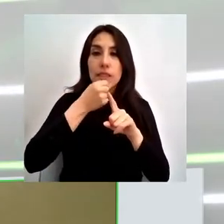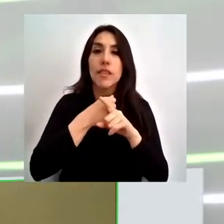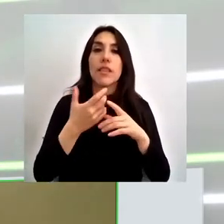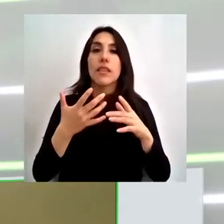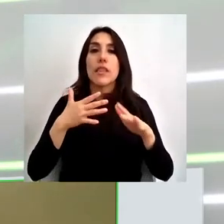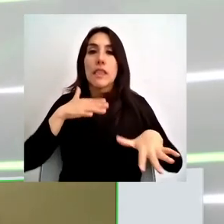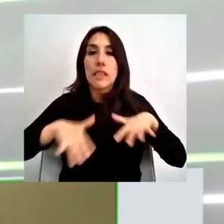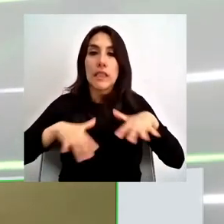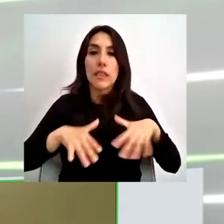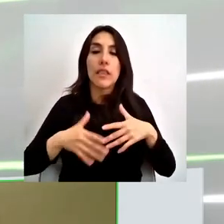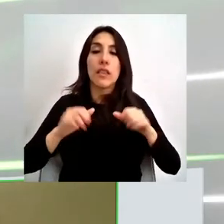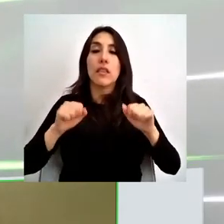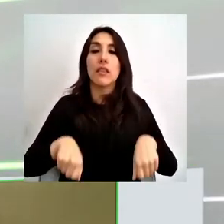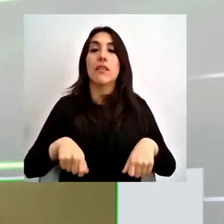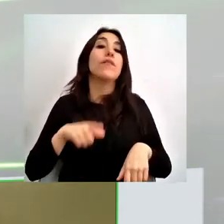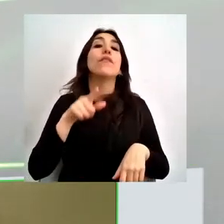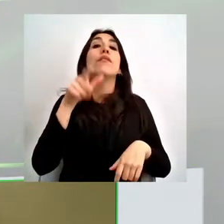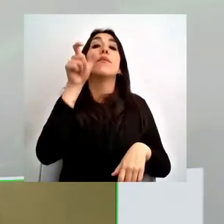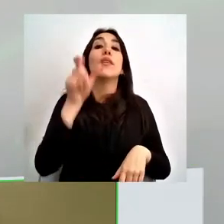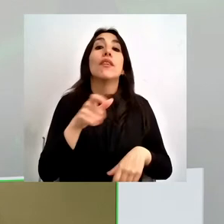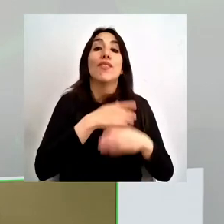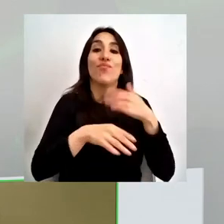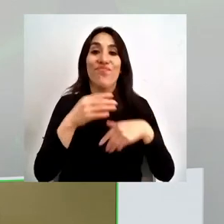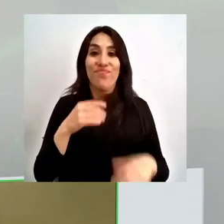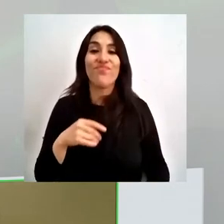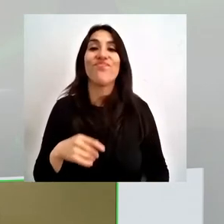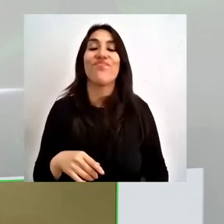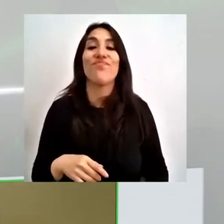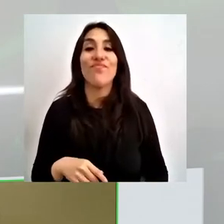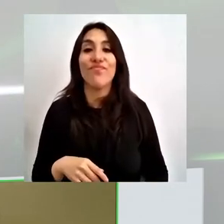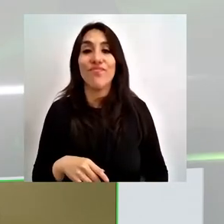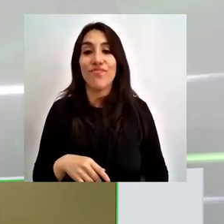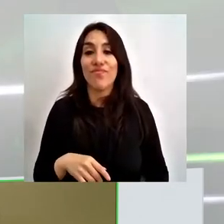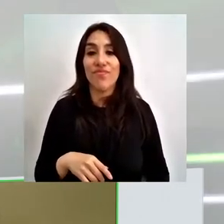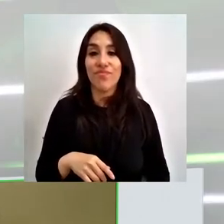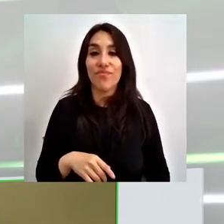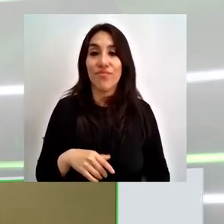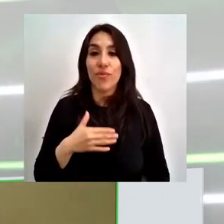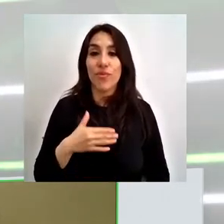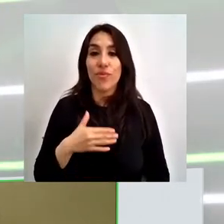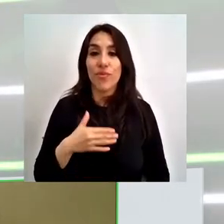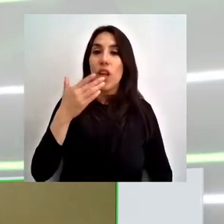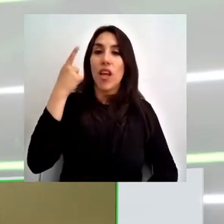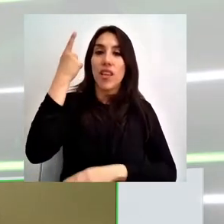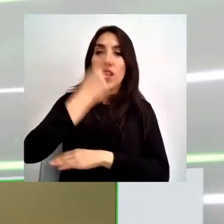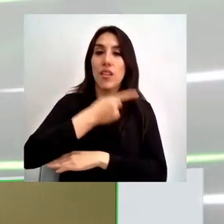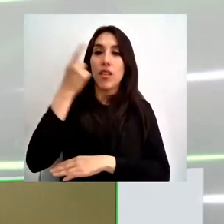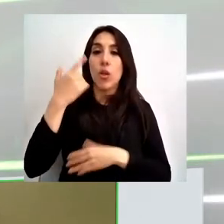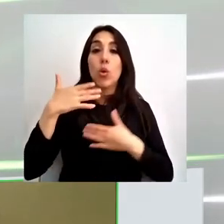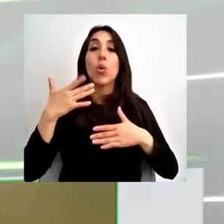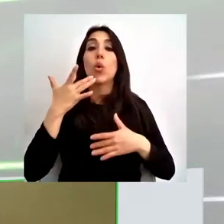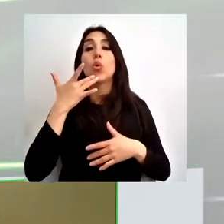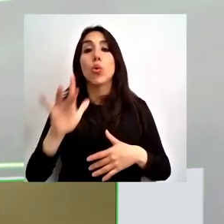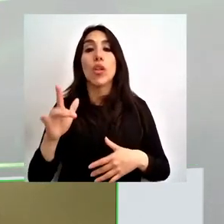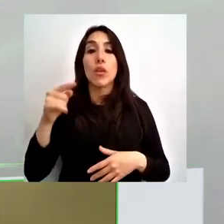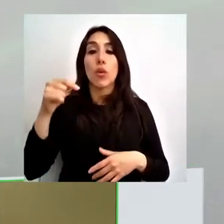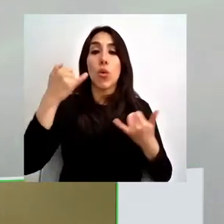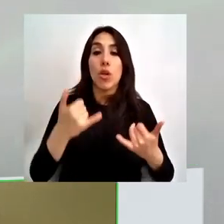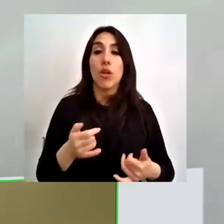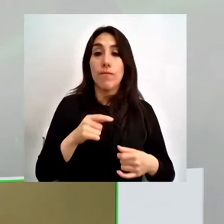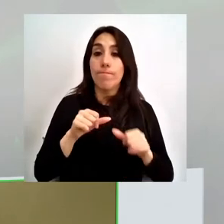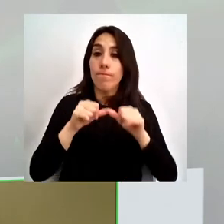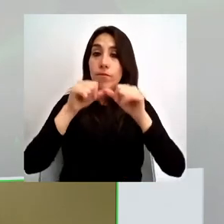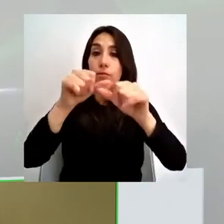deseamos un excelente día y para continuar con nuestro blog que presentaremos a nuestra